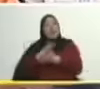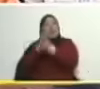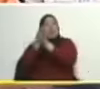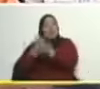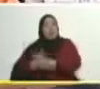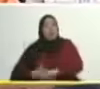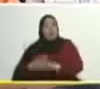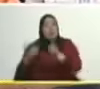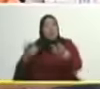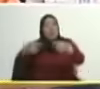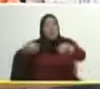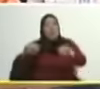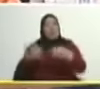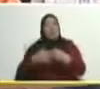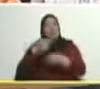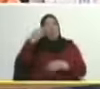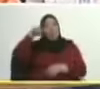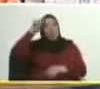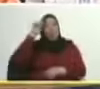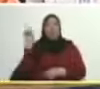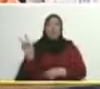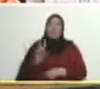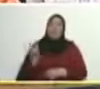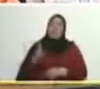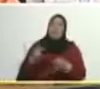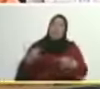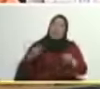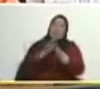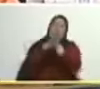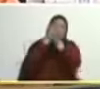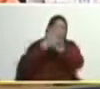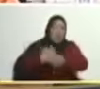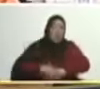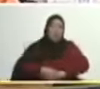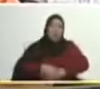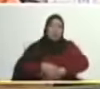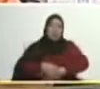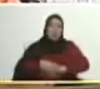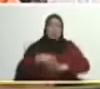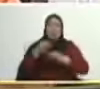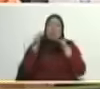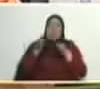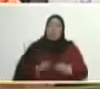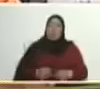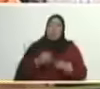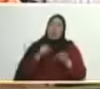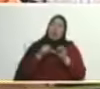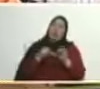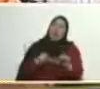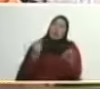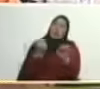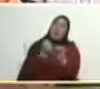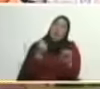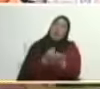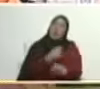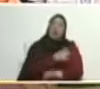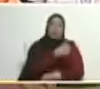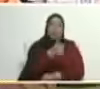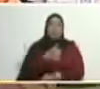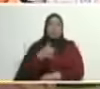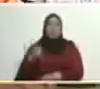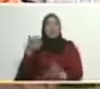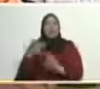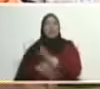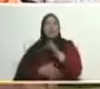inmediatamente las sanciones en contra de Cuba y de Venezuela. Lo hemos hecho de manera consistente en cada una de